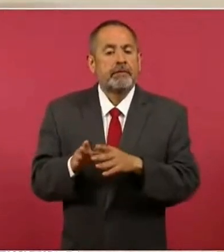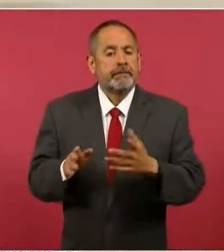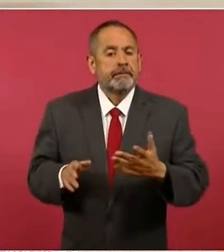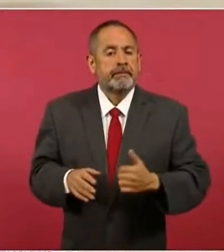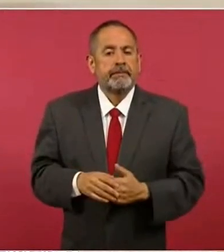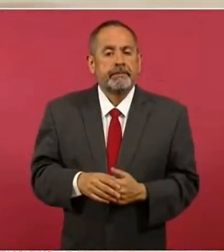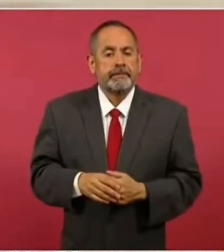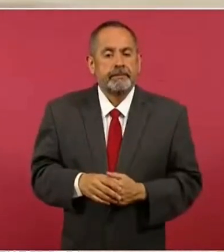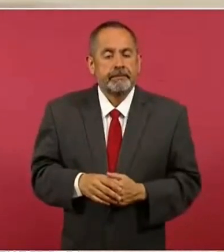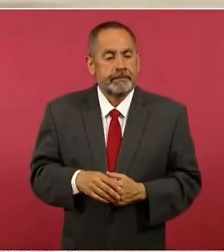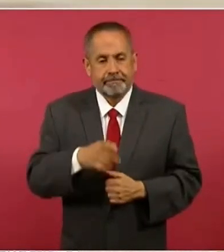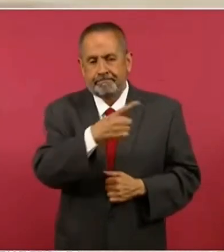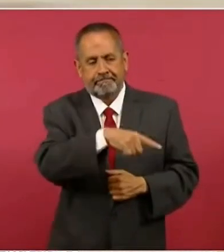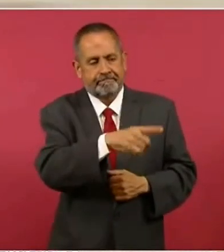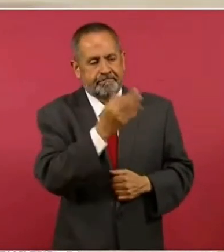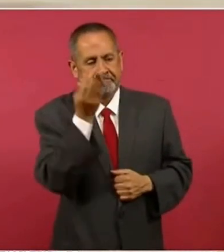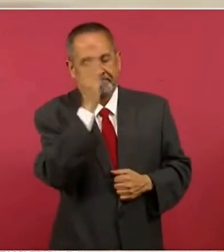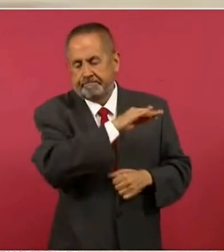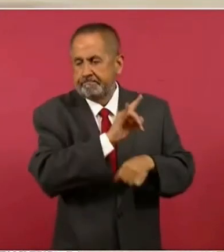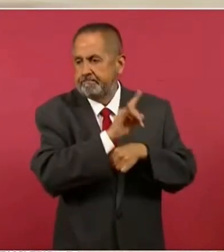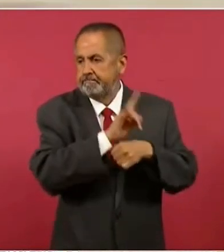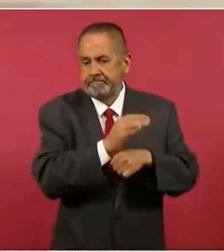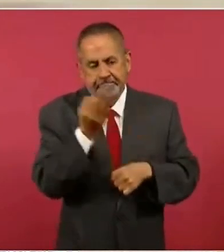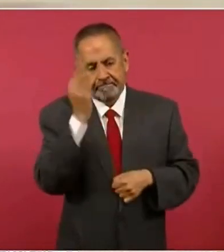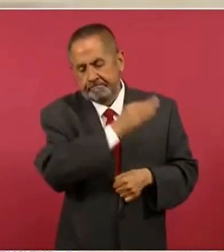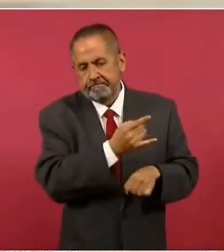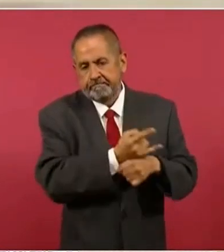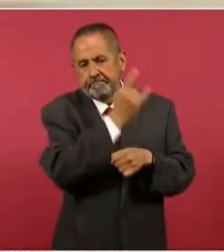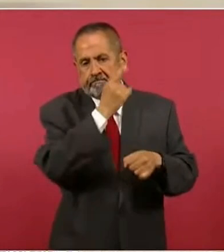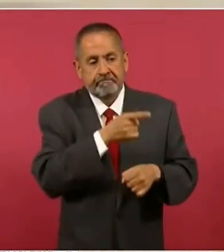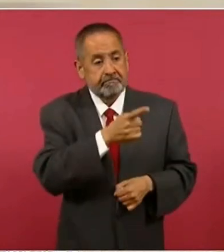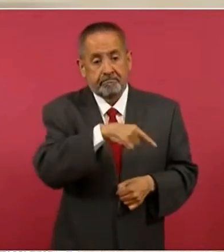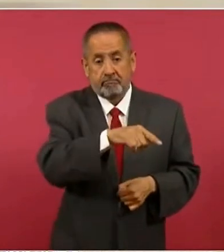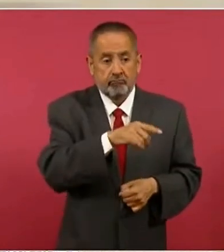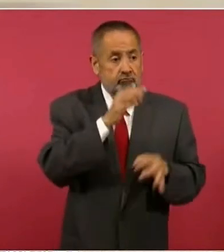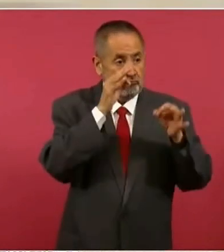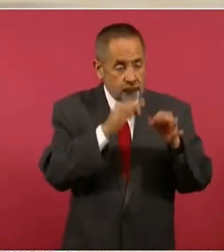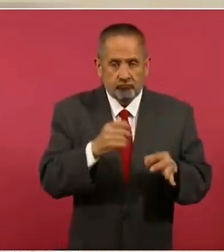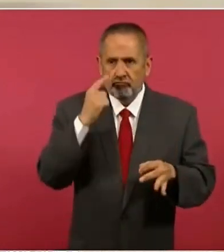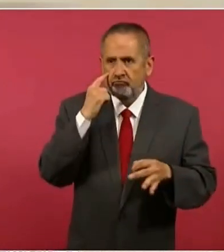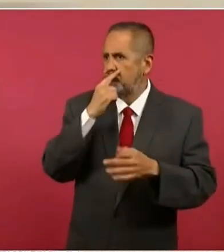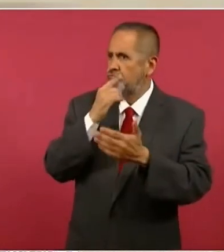que estos farsantes no son demócratas